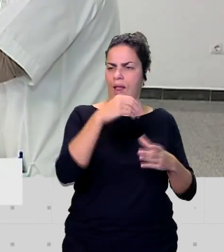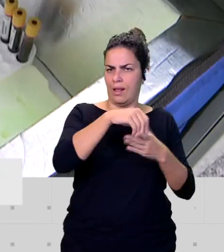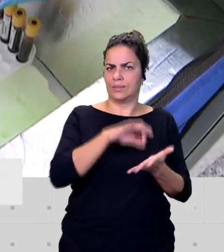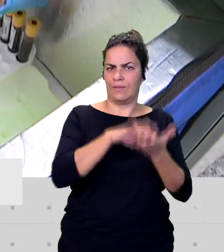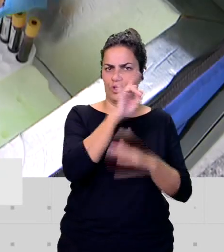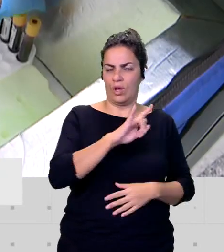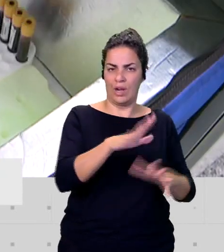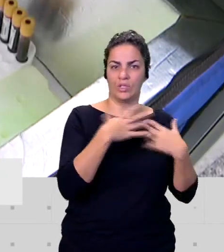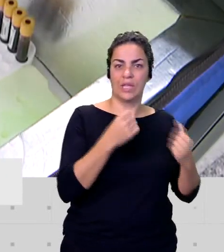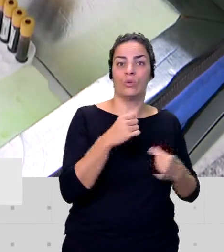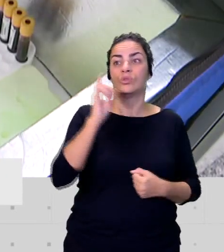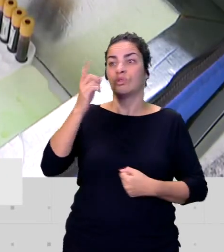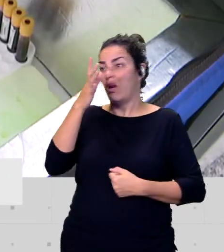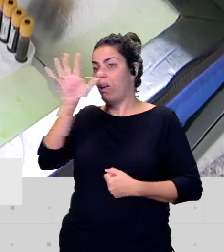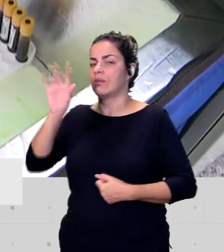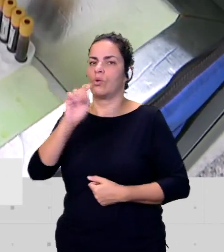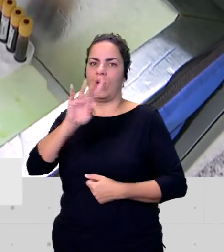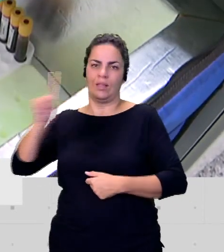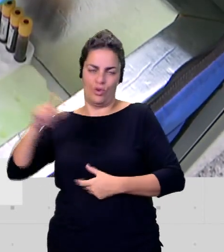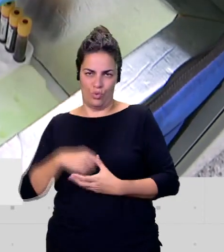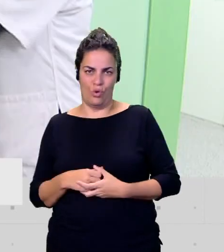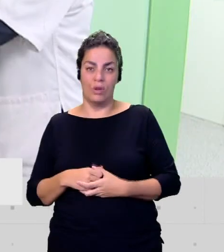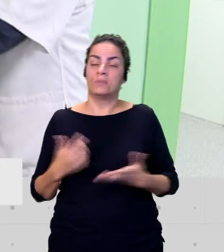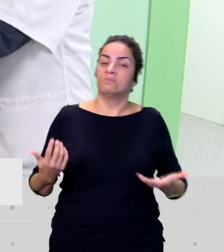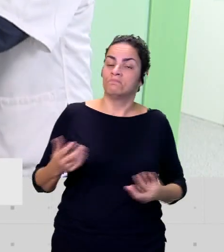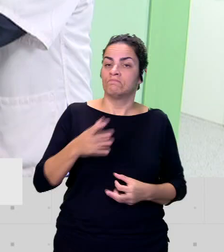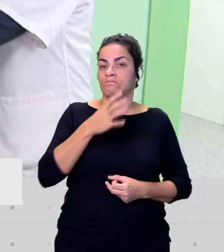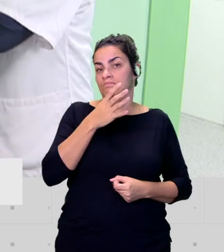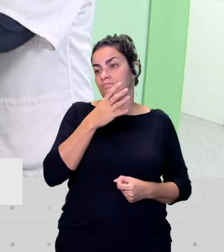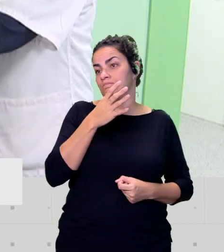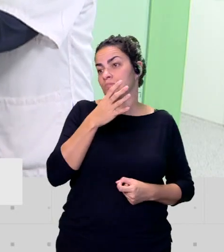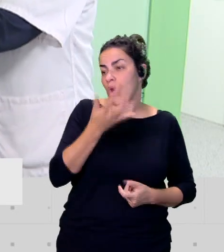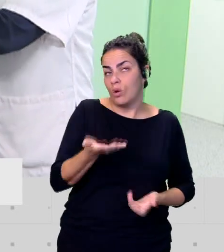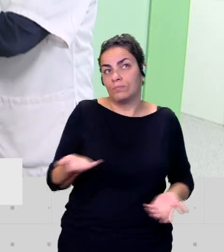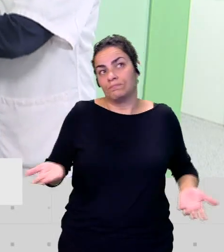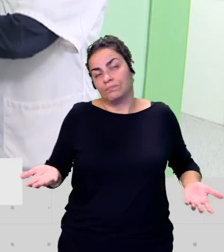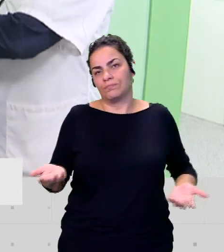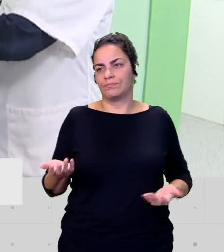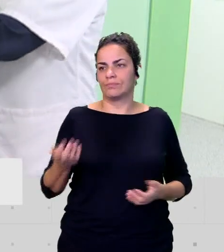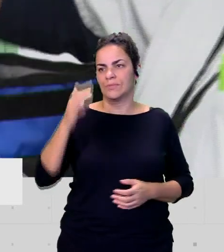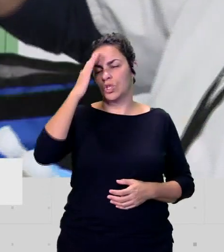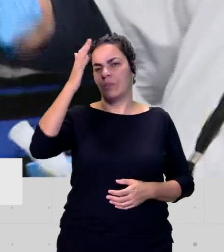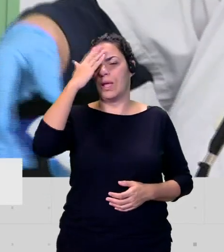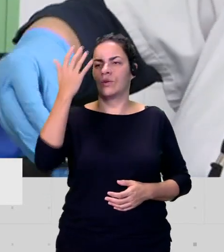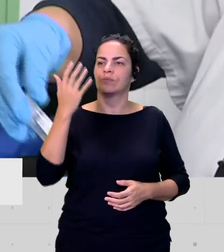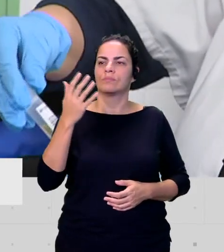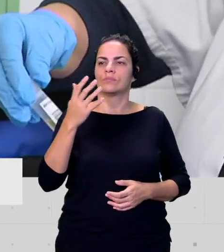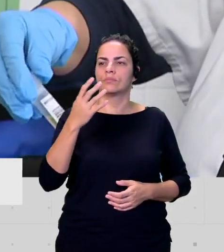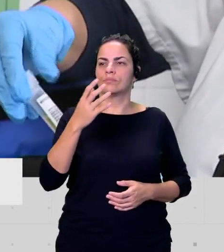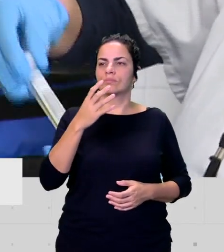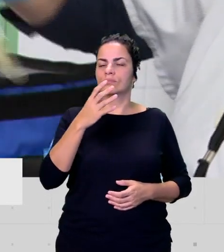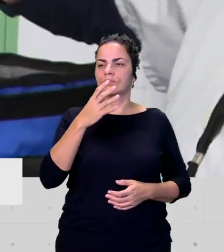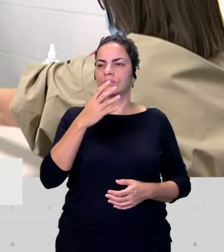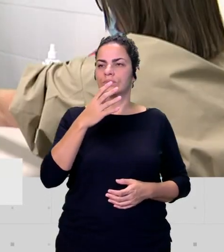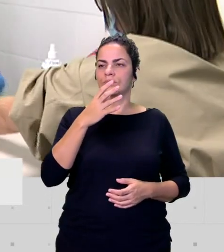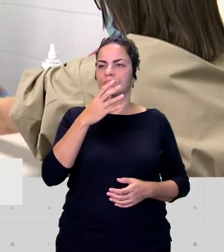ejemplo, 41 llegaron afuera. El por qué tampoco, porque yo me imagino que la gente no querrá extrapolarlo fuera para